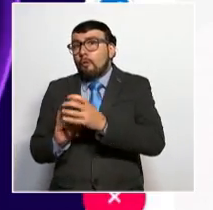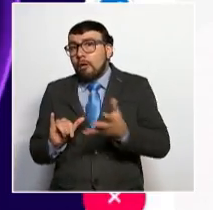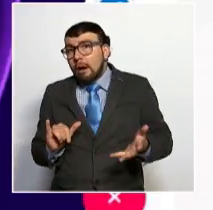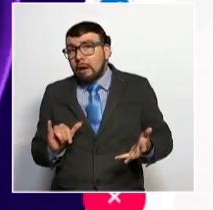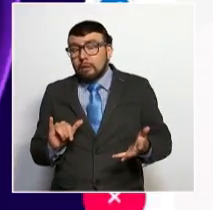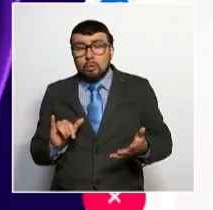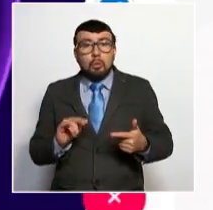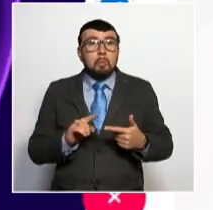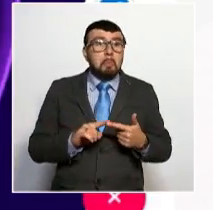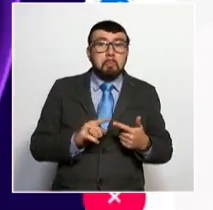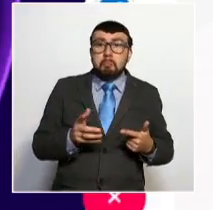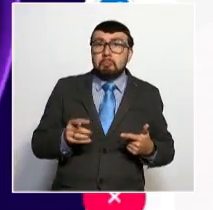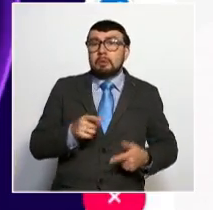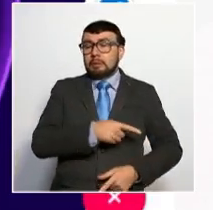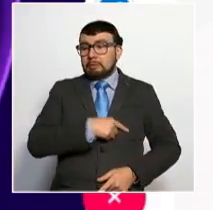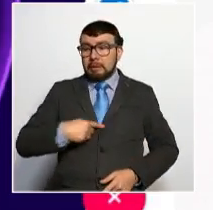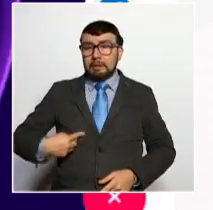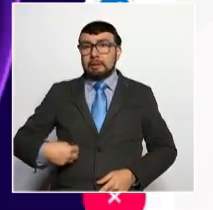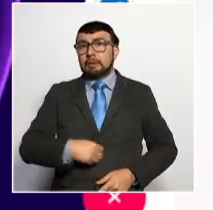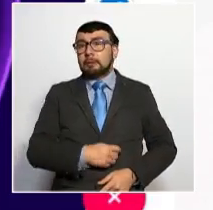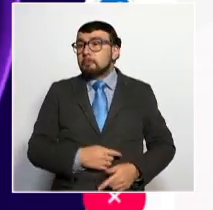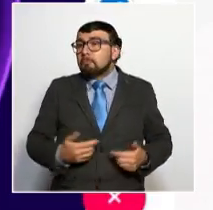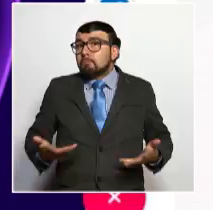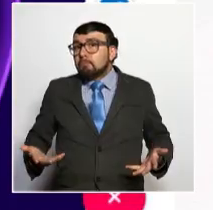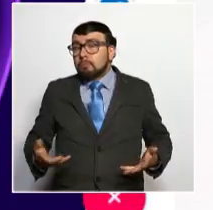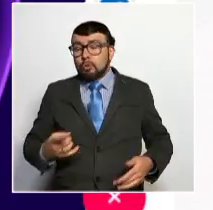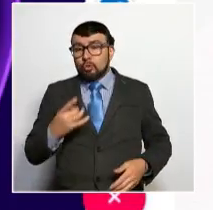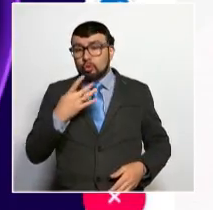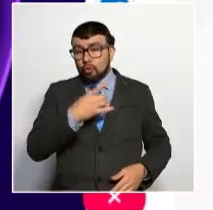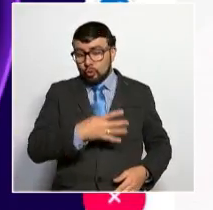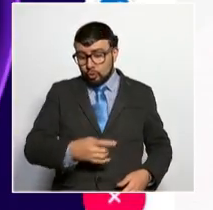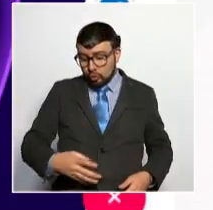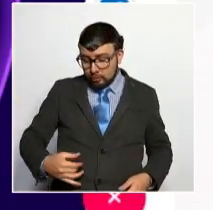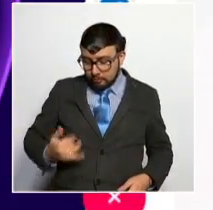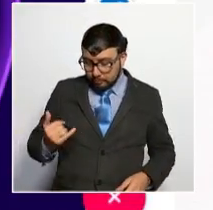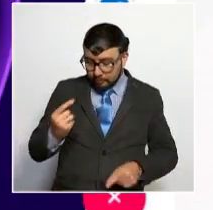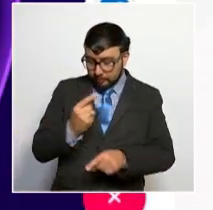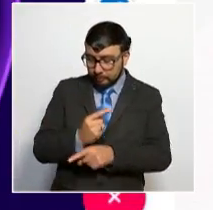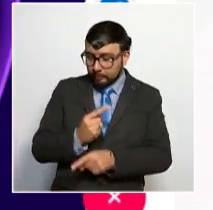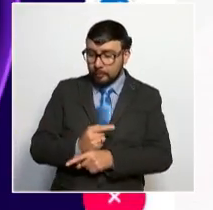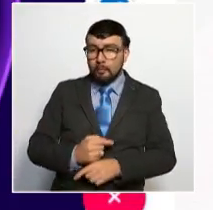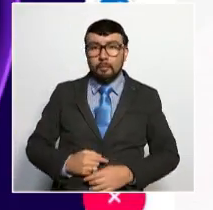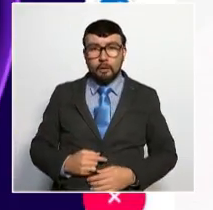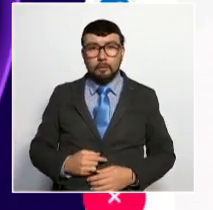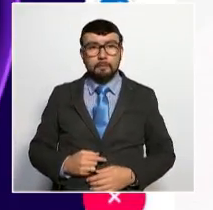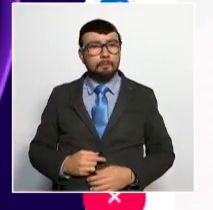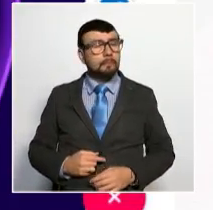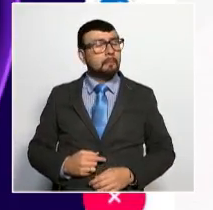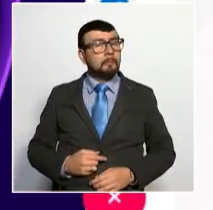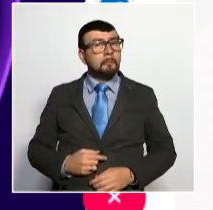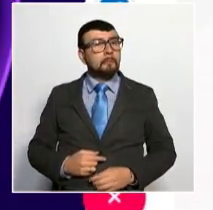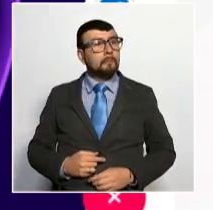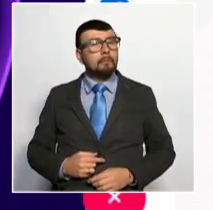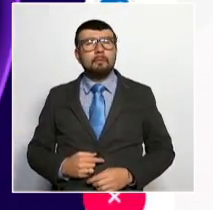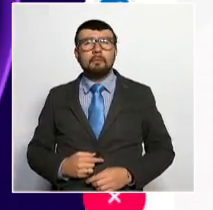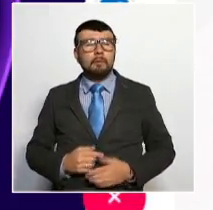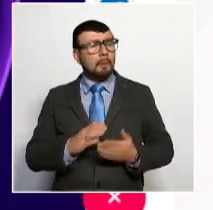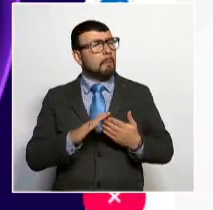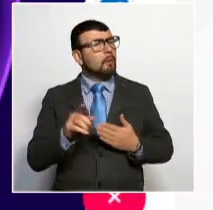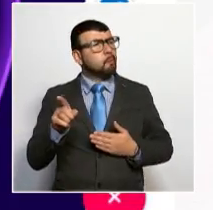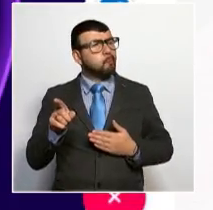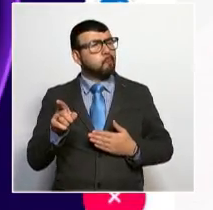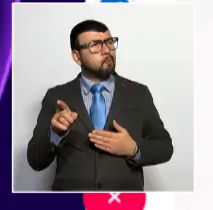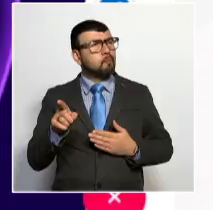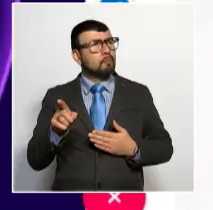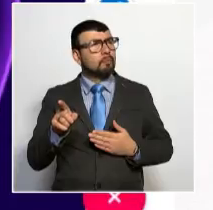aquí, sino también con el intestino que tenemos en esta área. Y esta, perdón doctora, esa parte de atrás. Esta